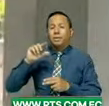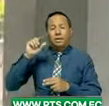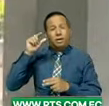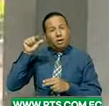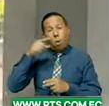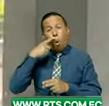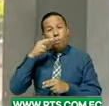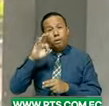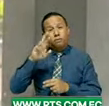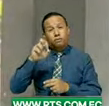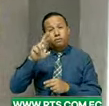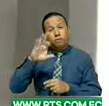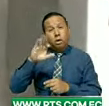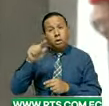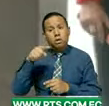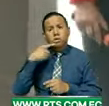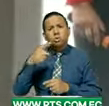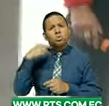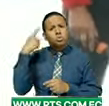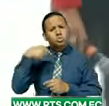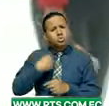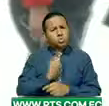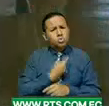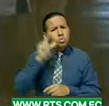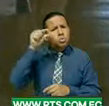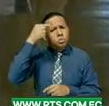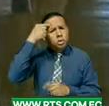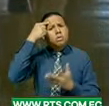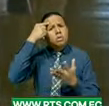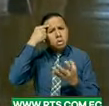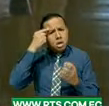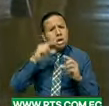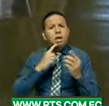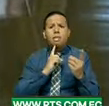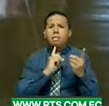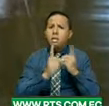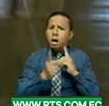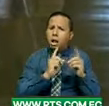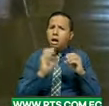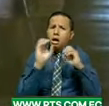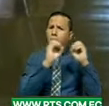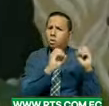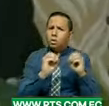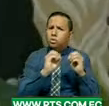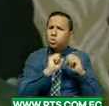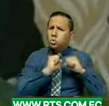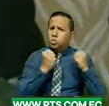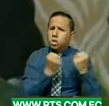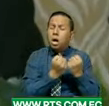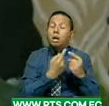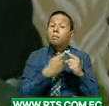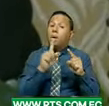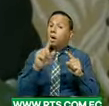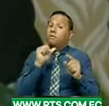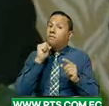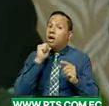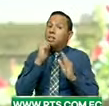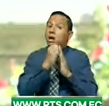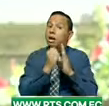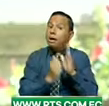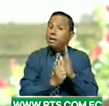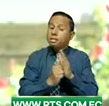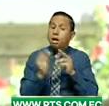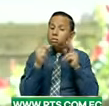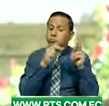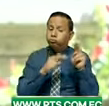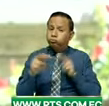la voluntad de entablar un diálogo con las organizaciones sociales, pero que se tendrá que evaluar la agenda presidencial para concretar una fecha precisa.